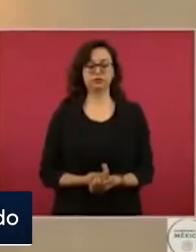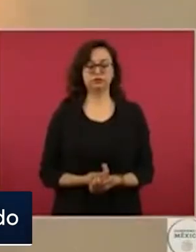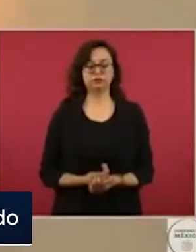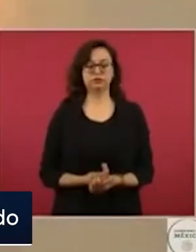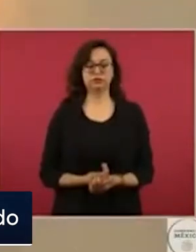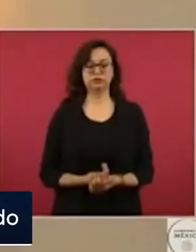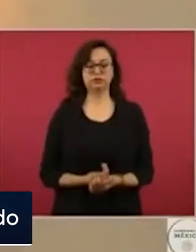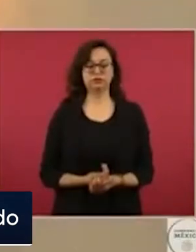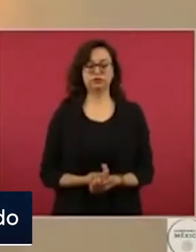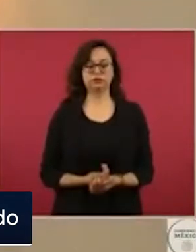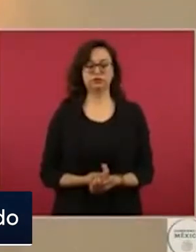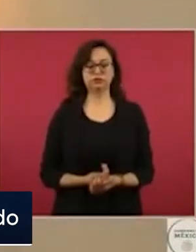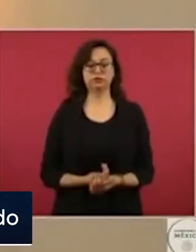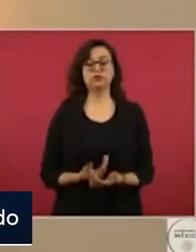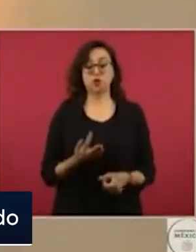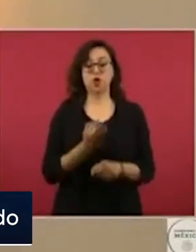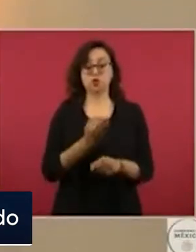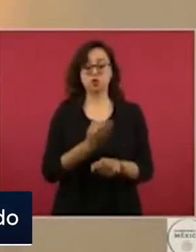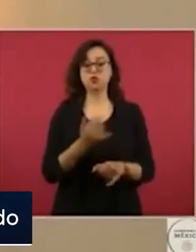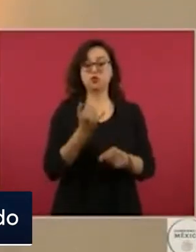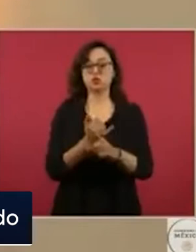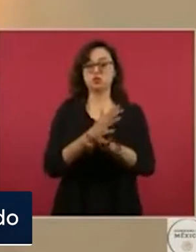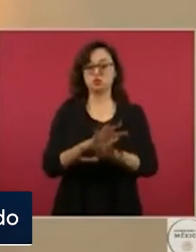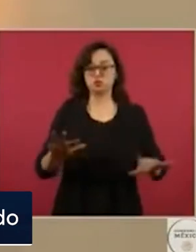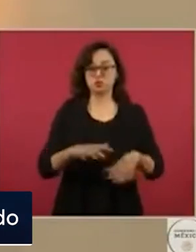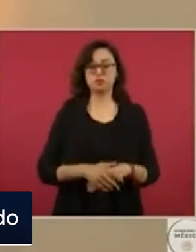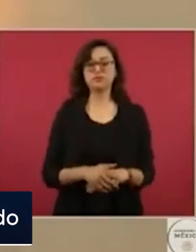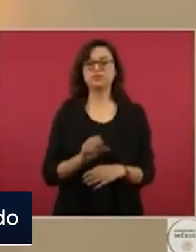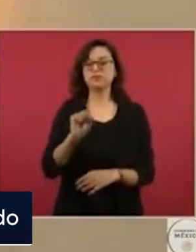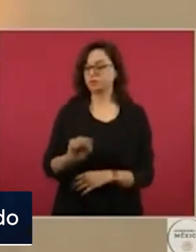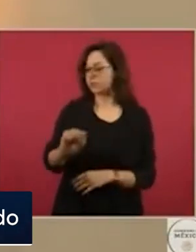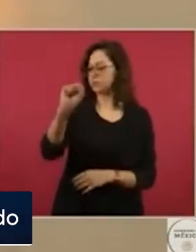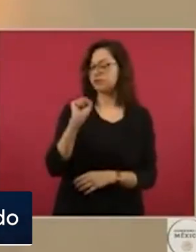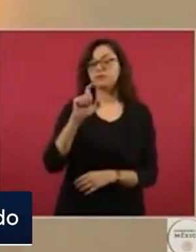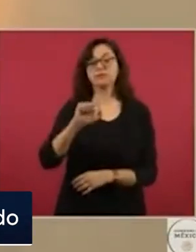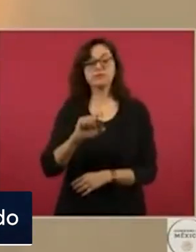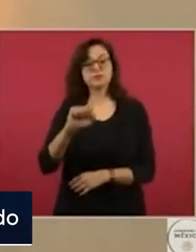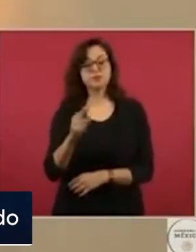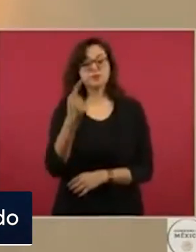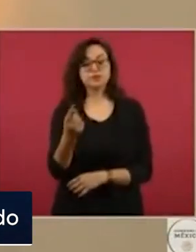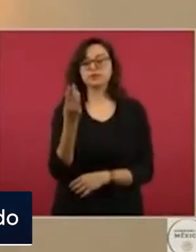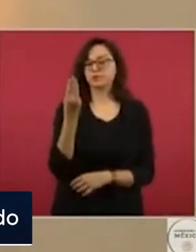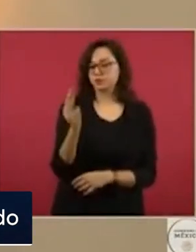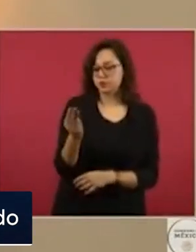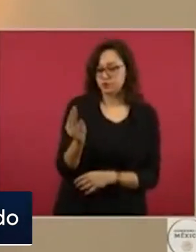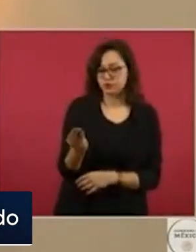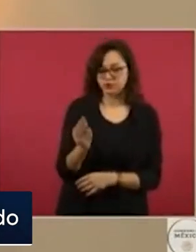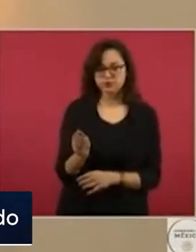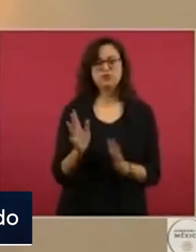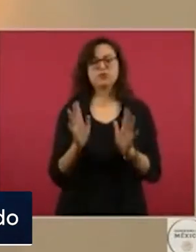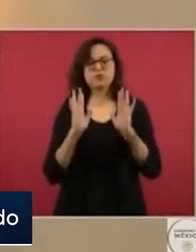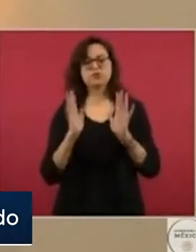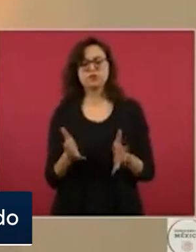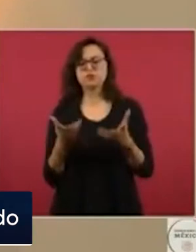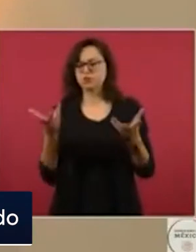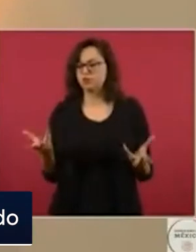será exhumado para dar más certeza a las causas de la muerte de la joven. El funcionario indicó que esta decisión se tomó durante una reunión con